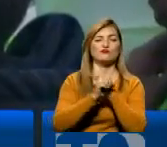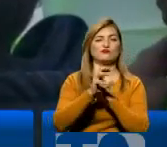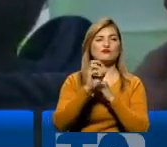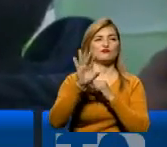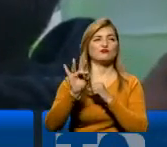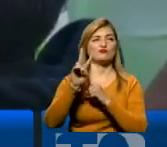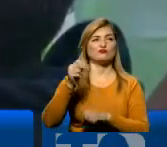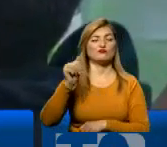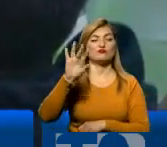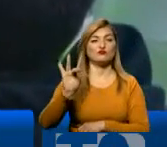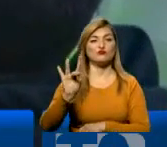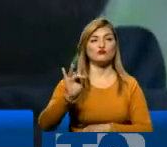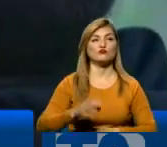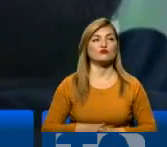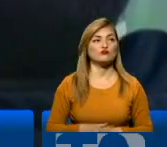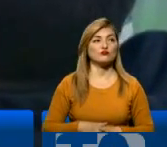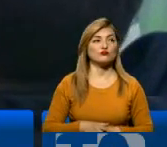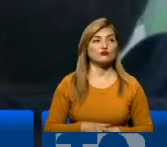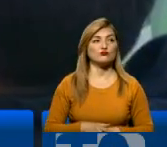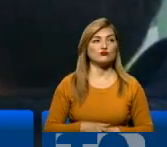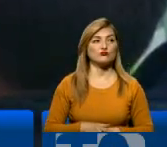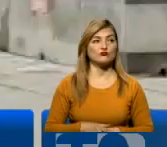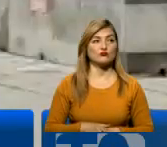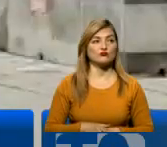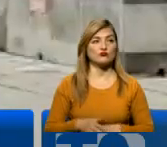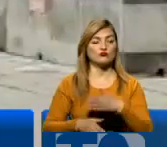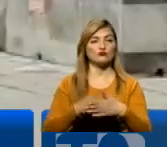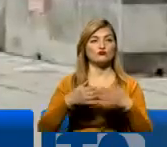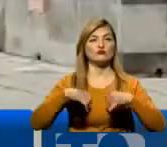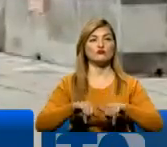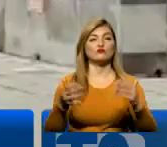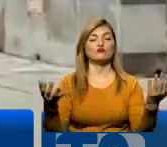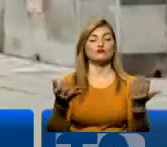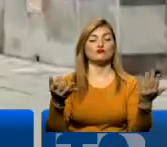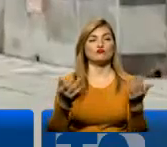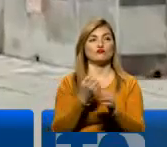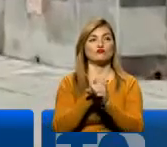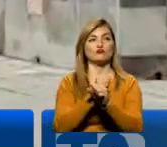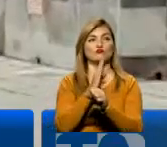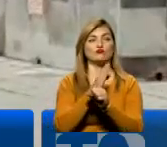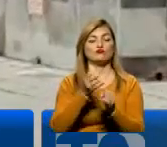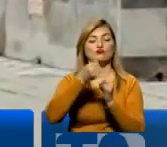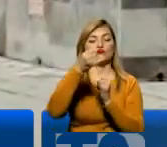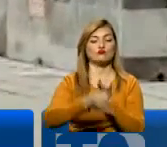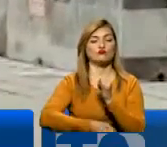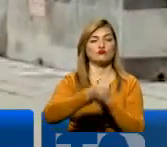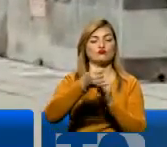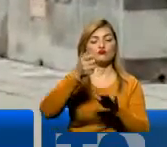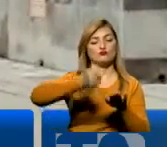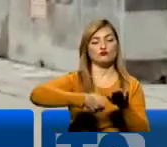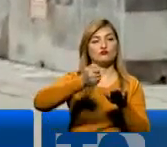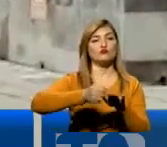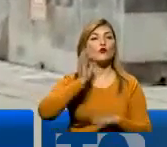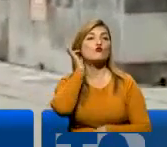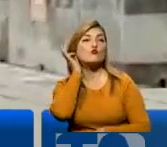y 2018. En estos momentos, las partes procesales se encuentran en sus alegatos de cierre. Escuchemos lo que dijo la abogada de María